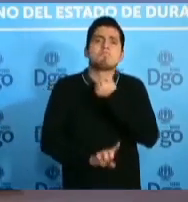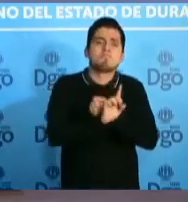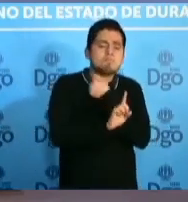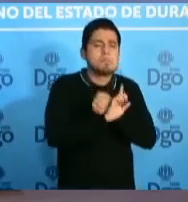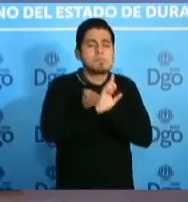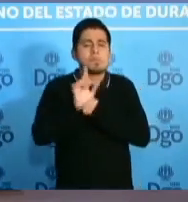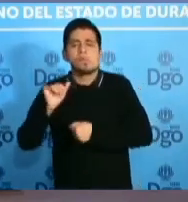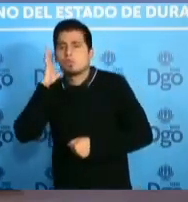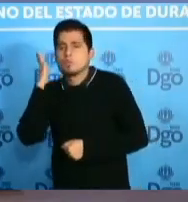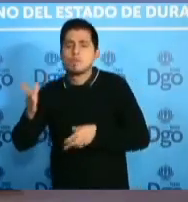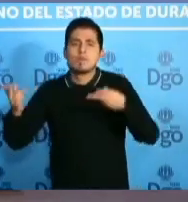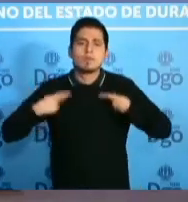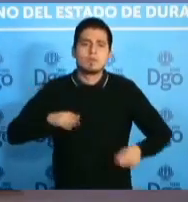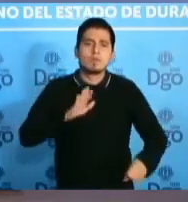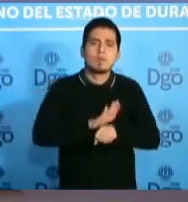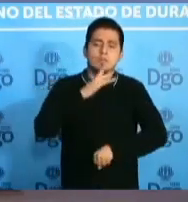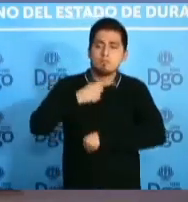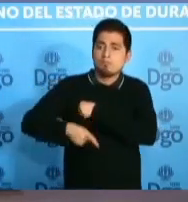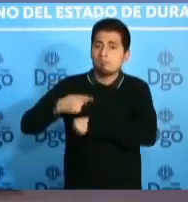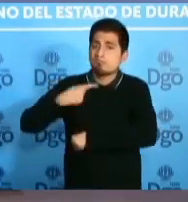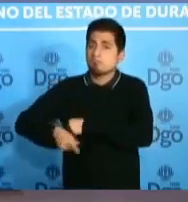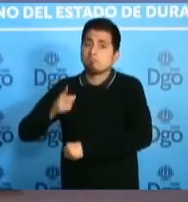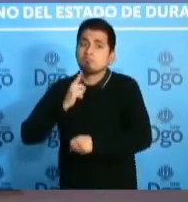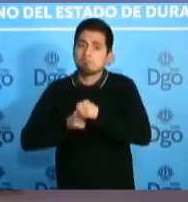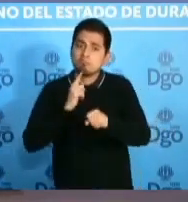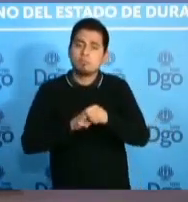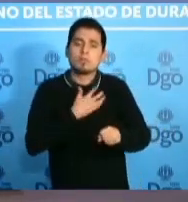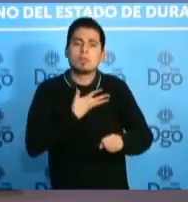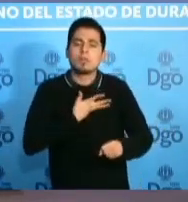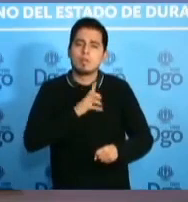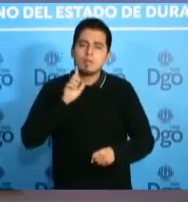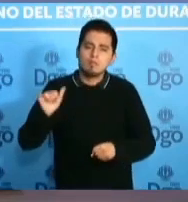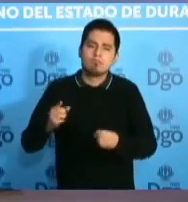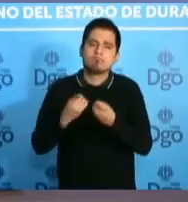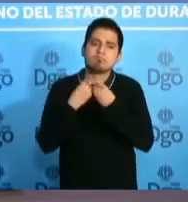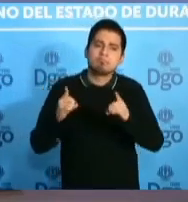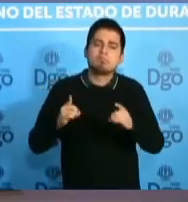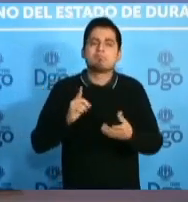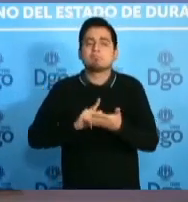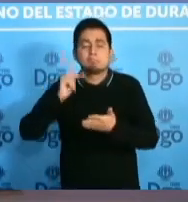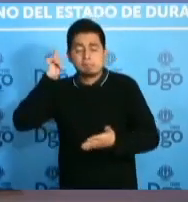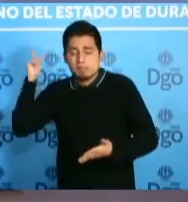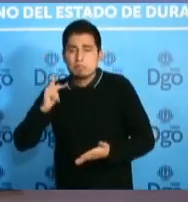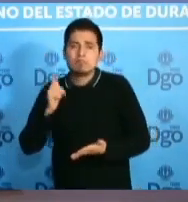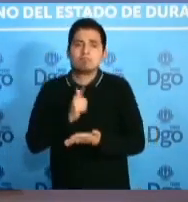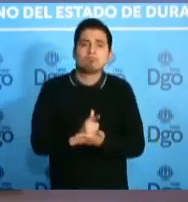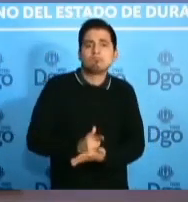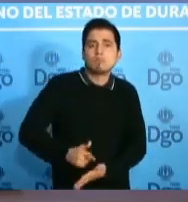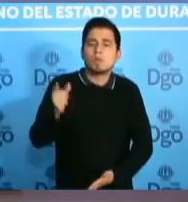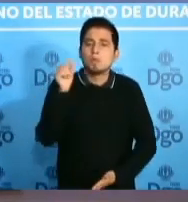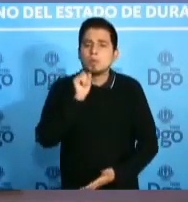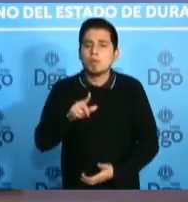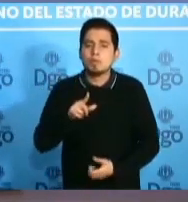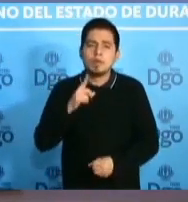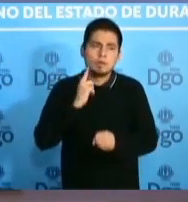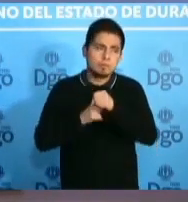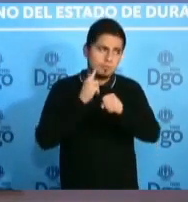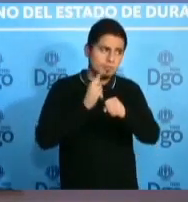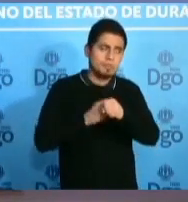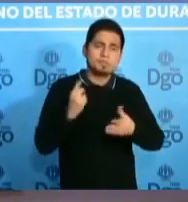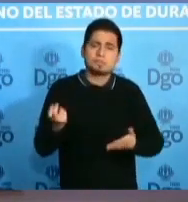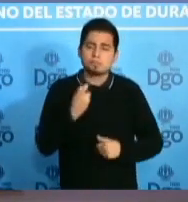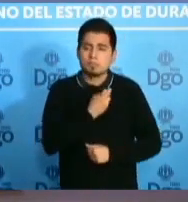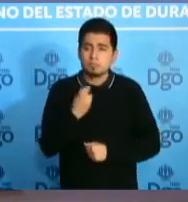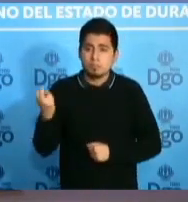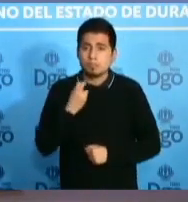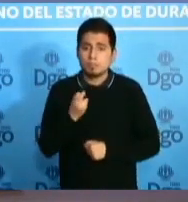mayor riesgo para desarrollar una infección o una enfermedad grave a causa de la infección de 'e